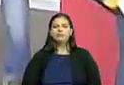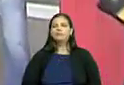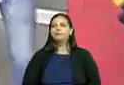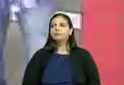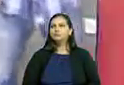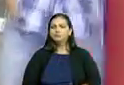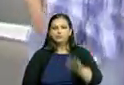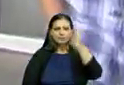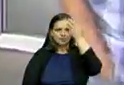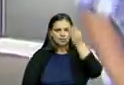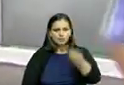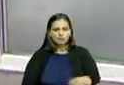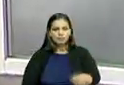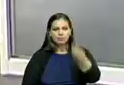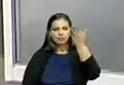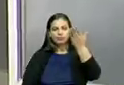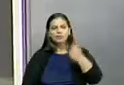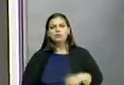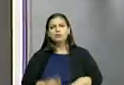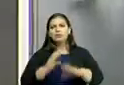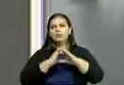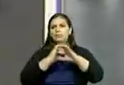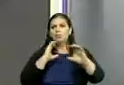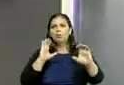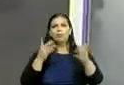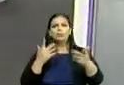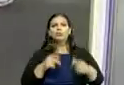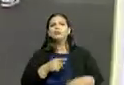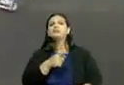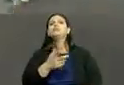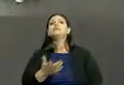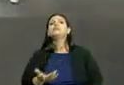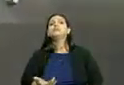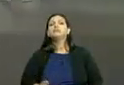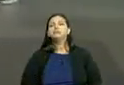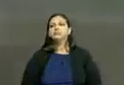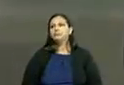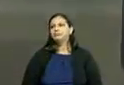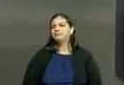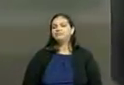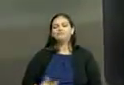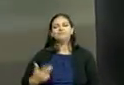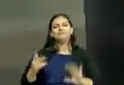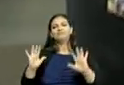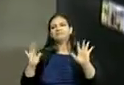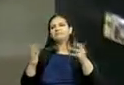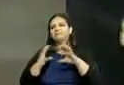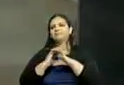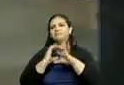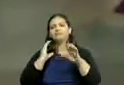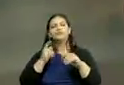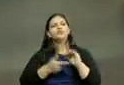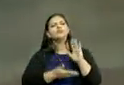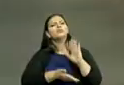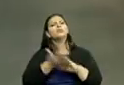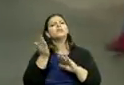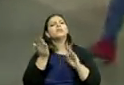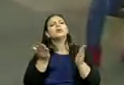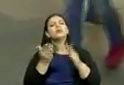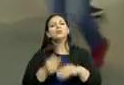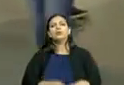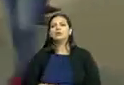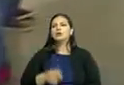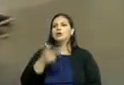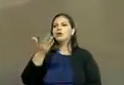acerca de los buses que prestan servicios que hasta última hora como se va a movilizar para dónde se dirigen a san